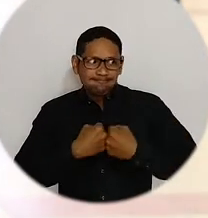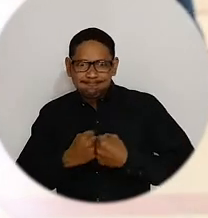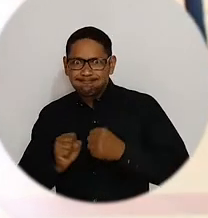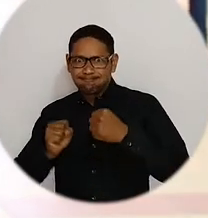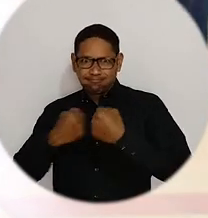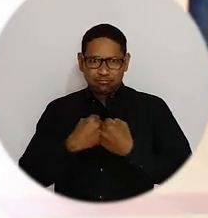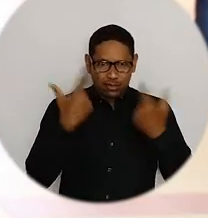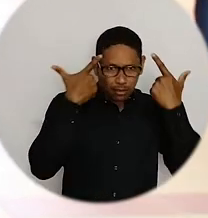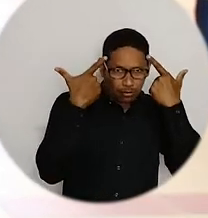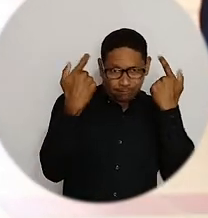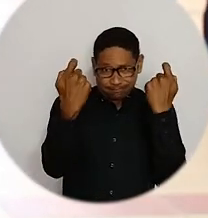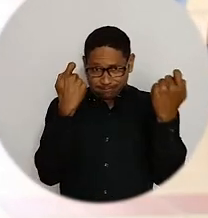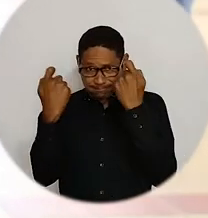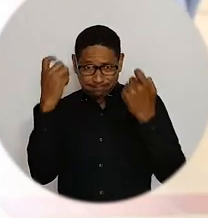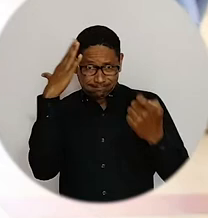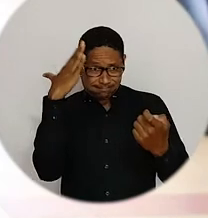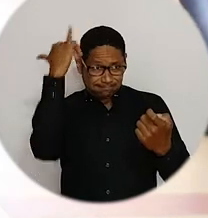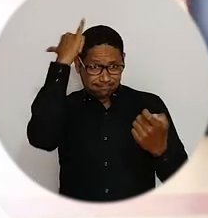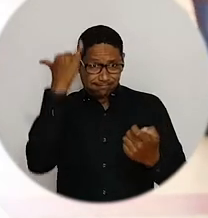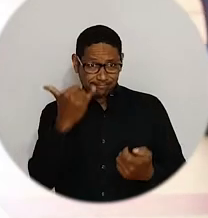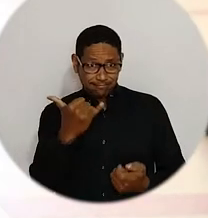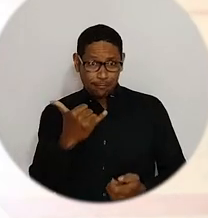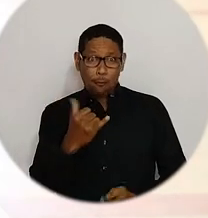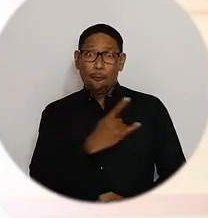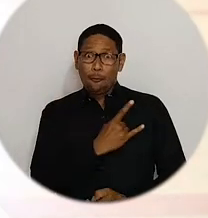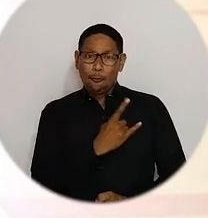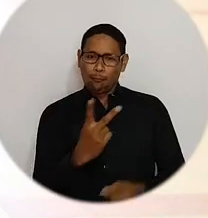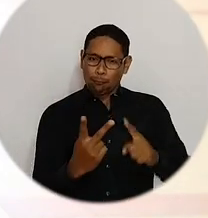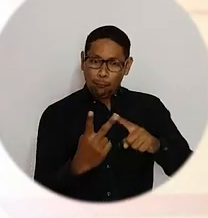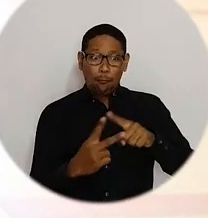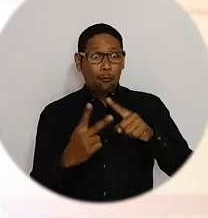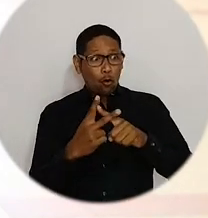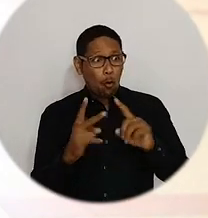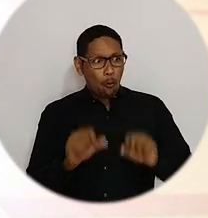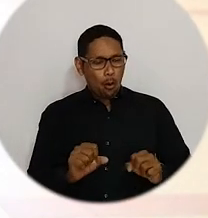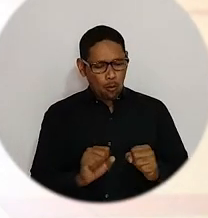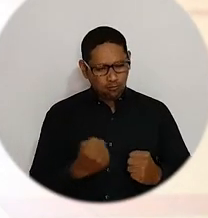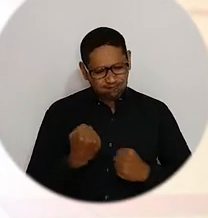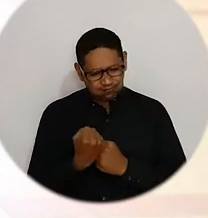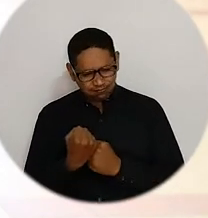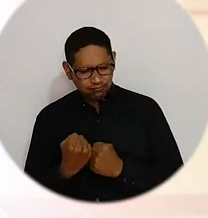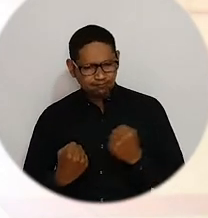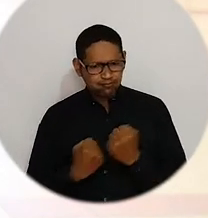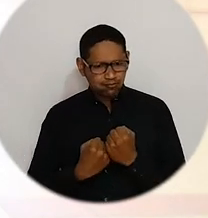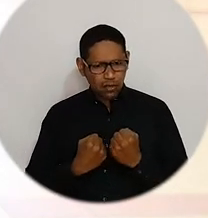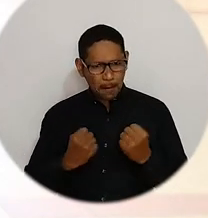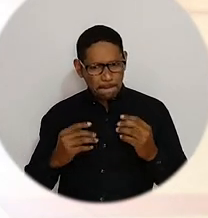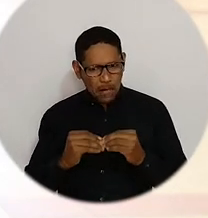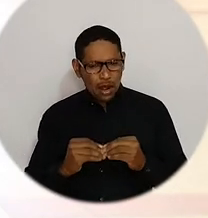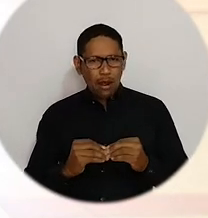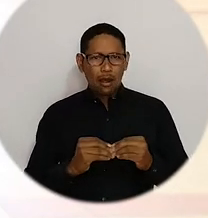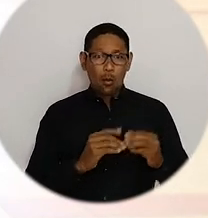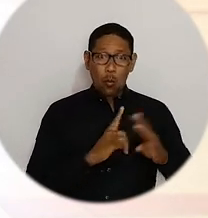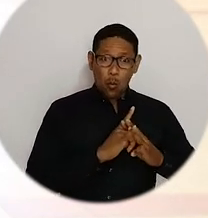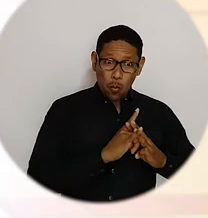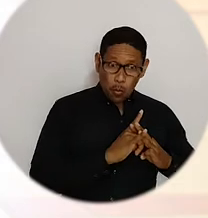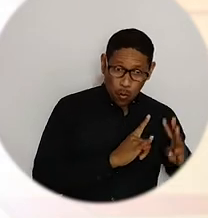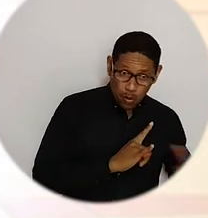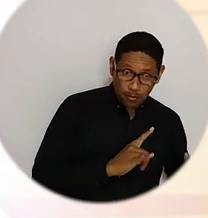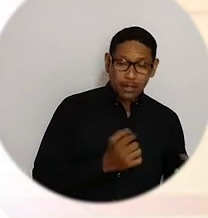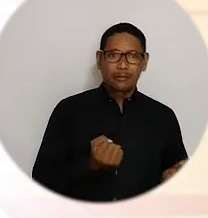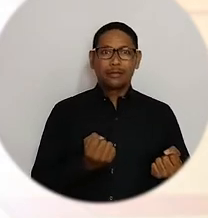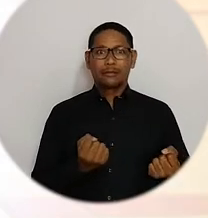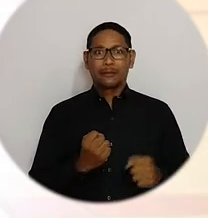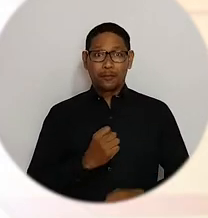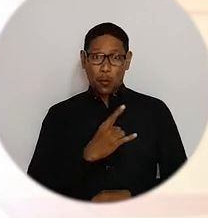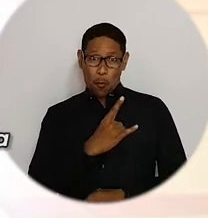hacer una alianza estratégica, con una alianza académica, en donde dos universidades germanas podamos aunar esfuerzo y que